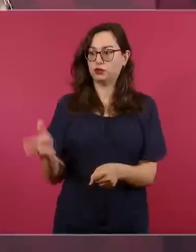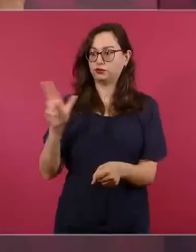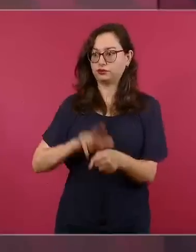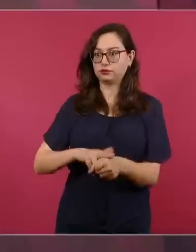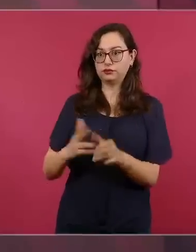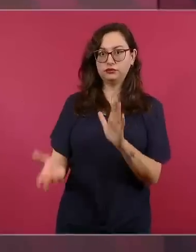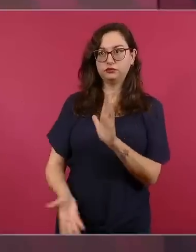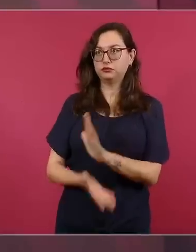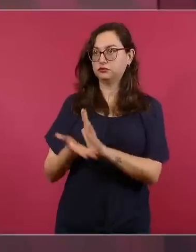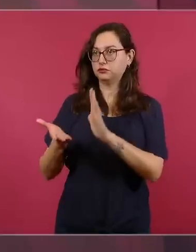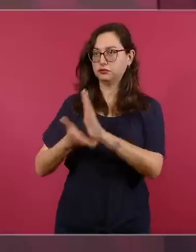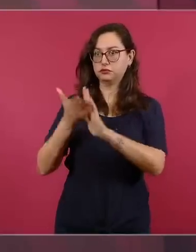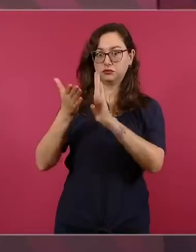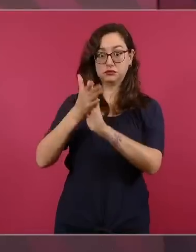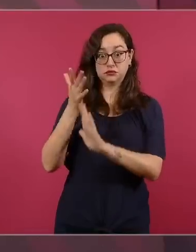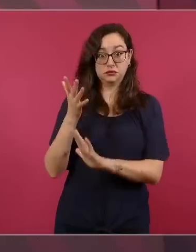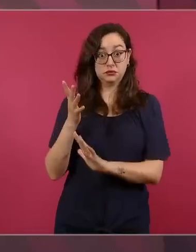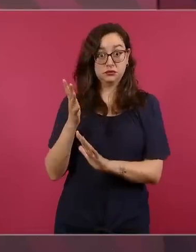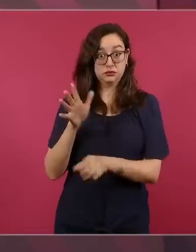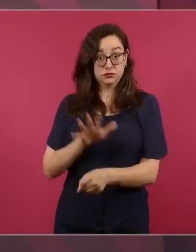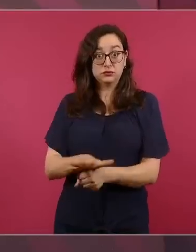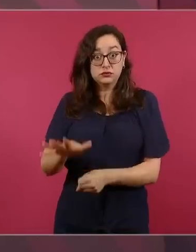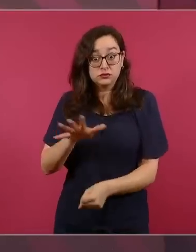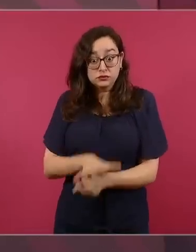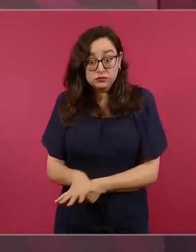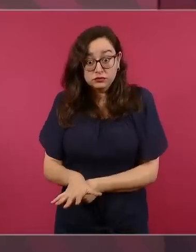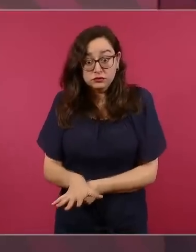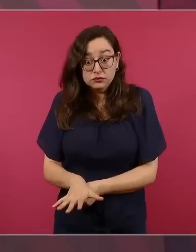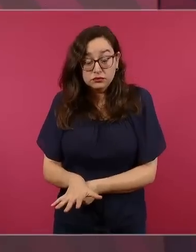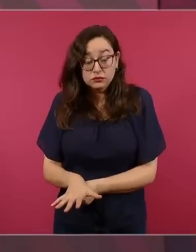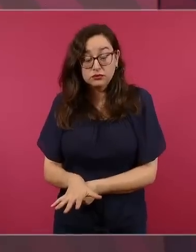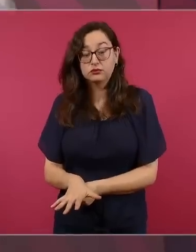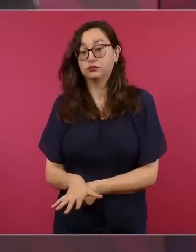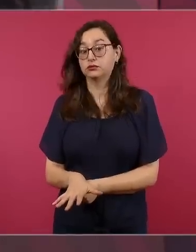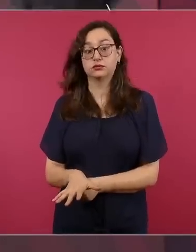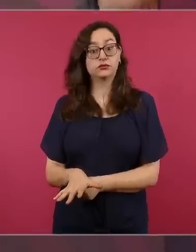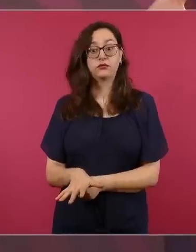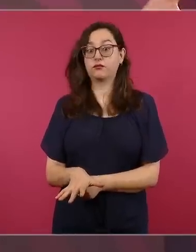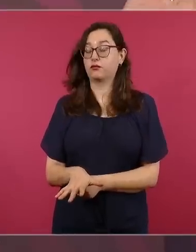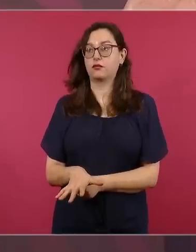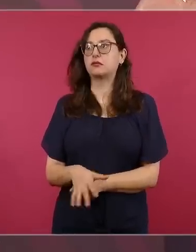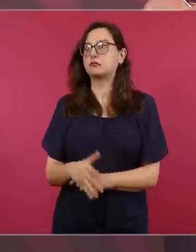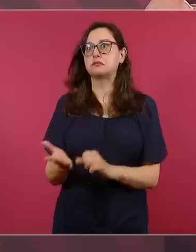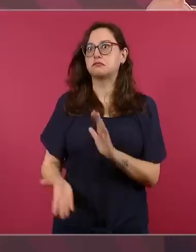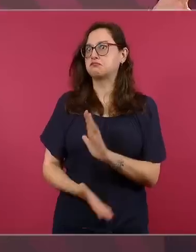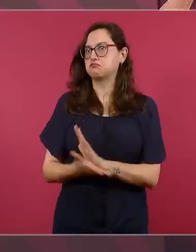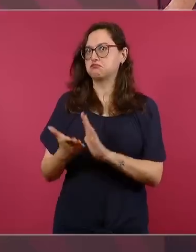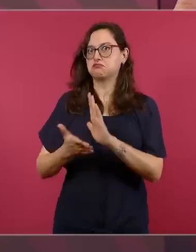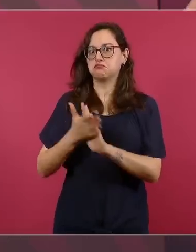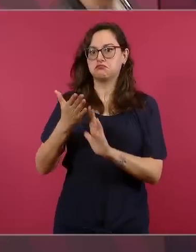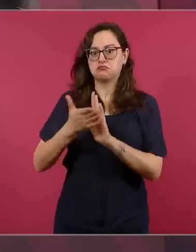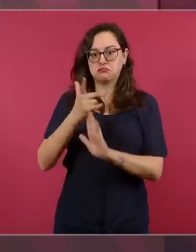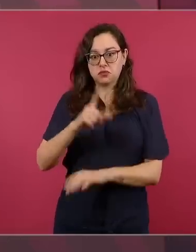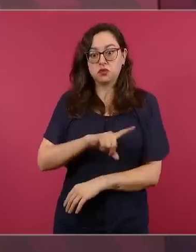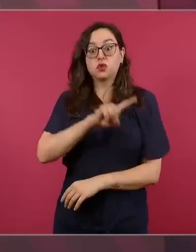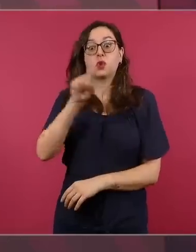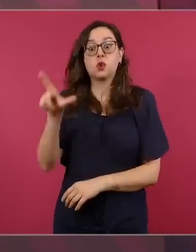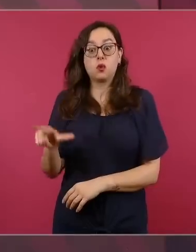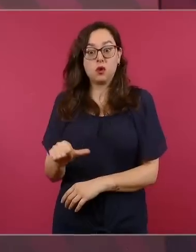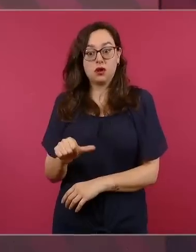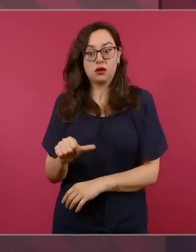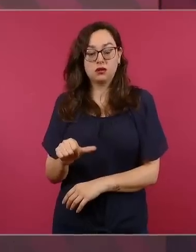obra civil, no es la construcción, otro